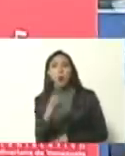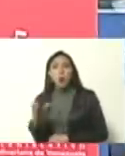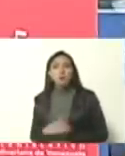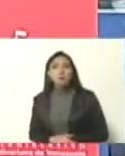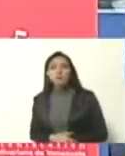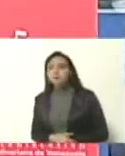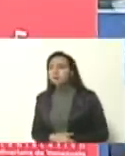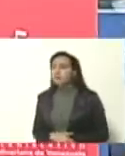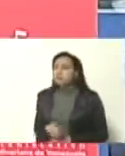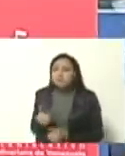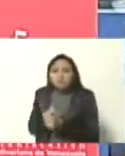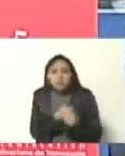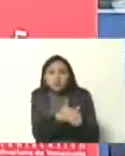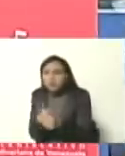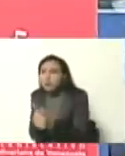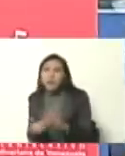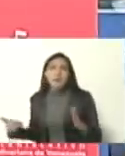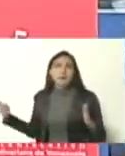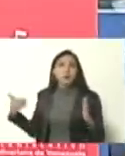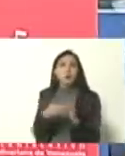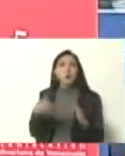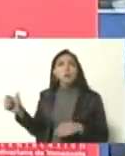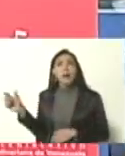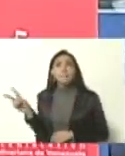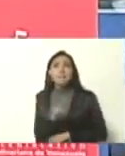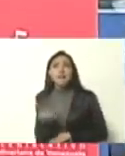afán asesino, agresivo contra Venezuela.